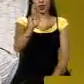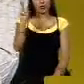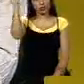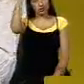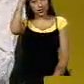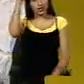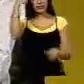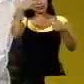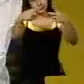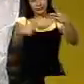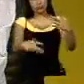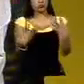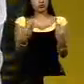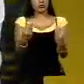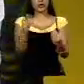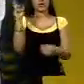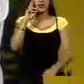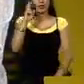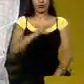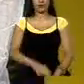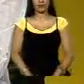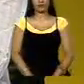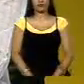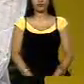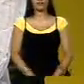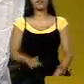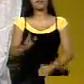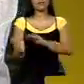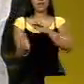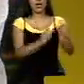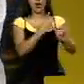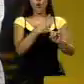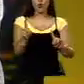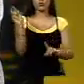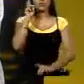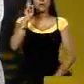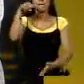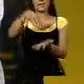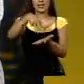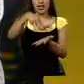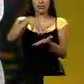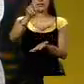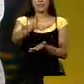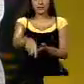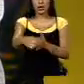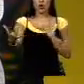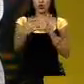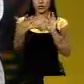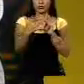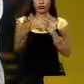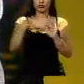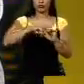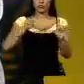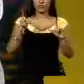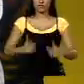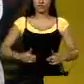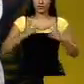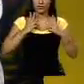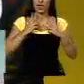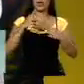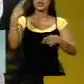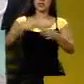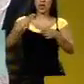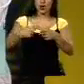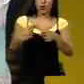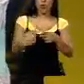Cumarevo TV y Cumarevo TV. ¿Qué te parece? Oye, que muy pronto, medio programa hace nada de anuncio. Todo. Vamos al análisis de coyuntura,